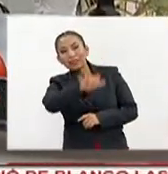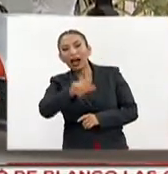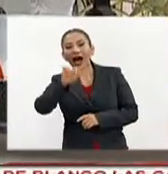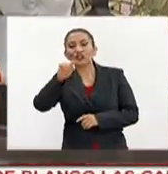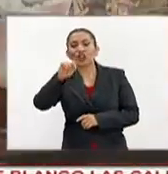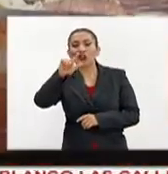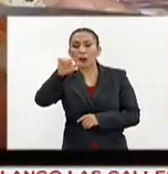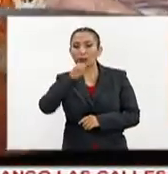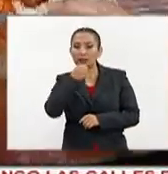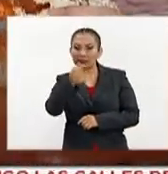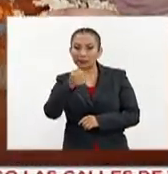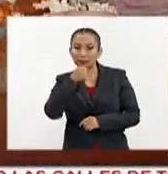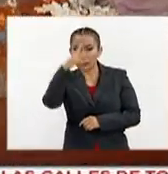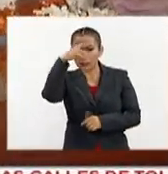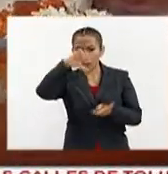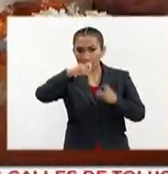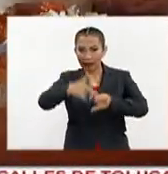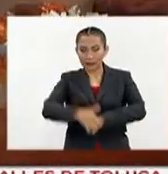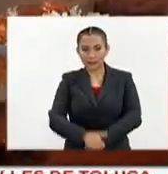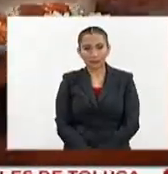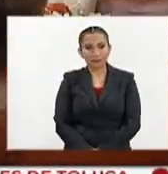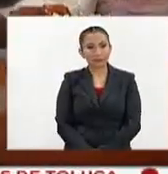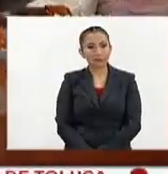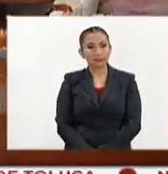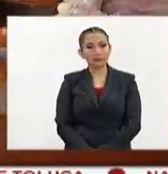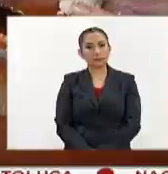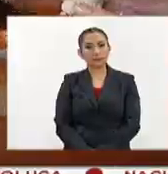Antonio López, reportero, México al Día.